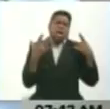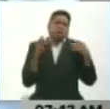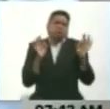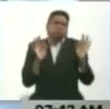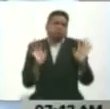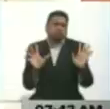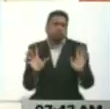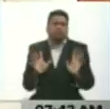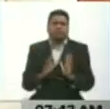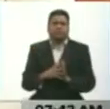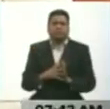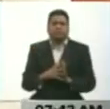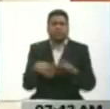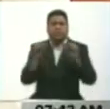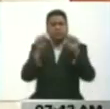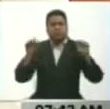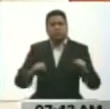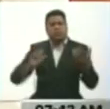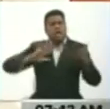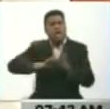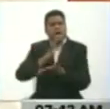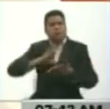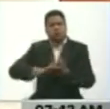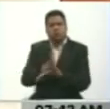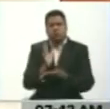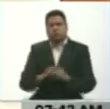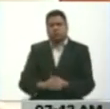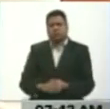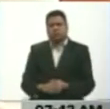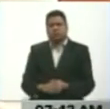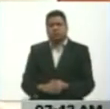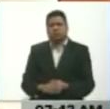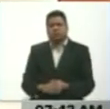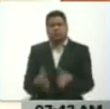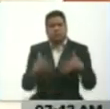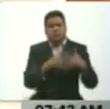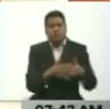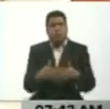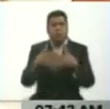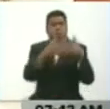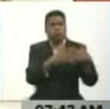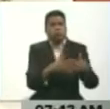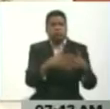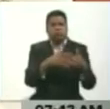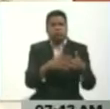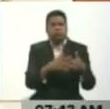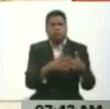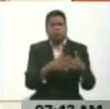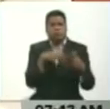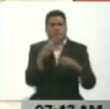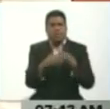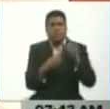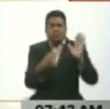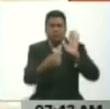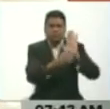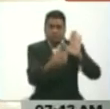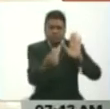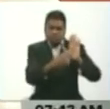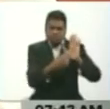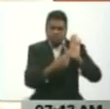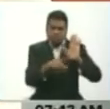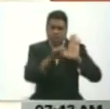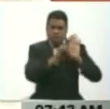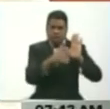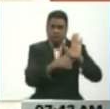situaciones que le den la excusa a Estados Unidos para entonces aplicar esta medida, bueno, que es